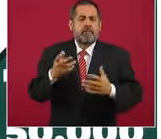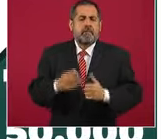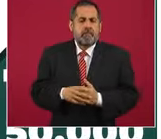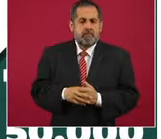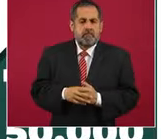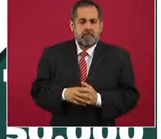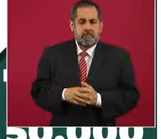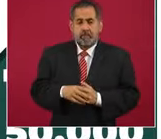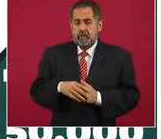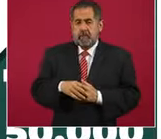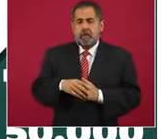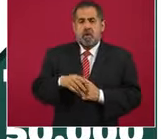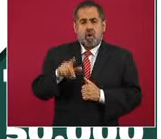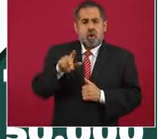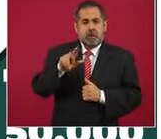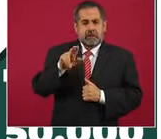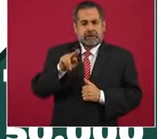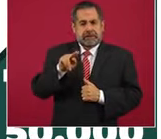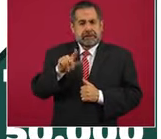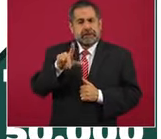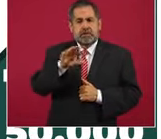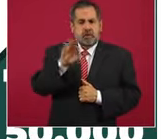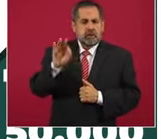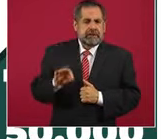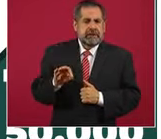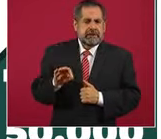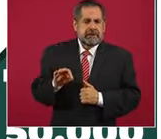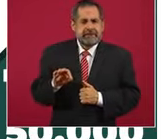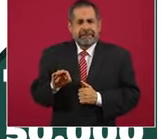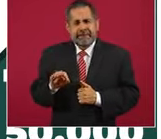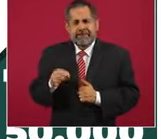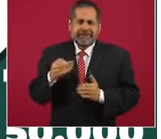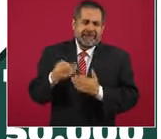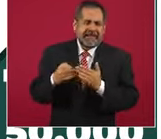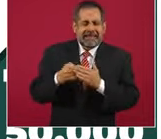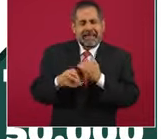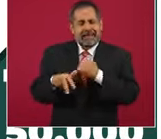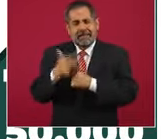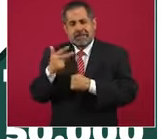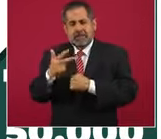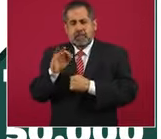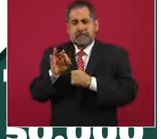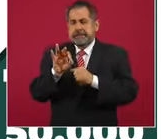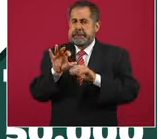un avance 87%, nos quedan pues el 13% para